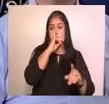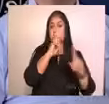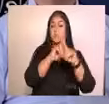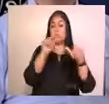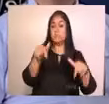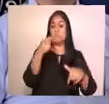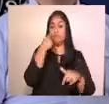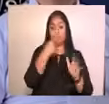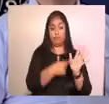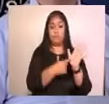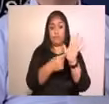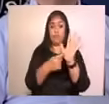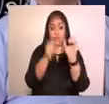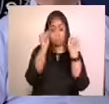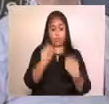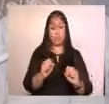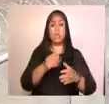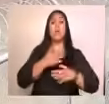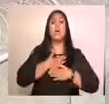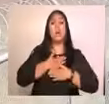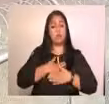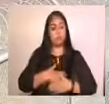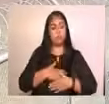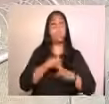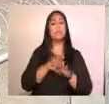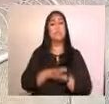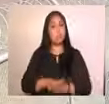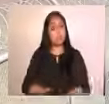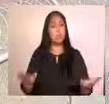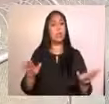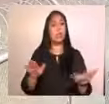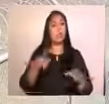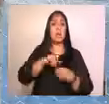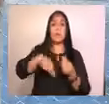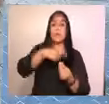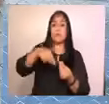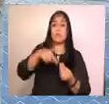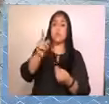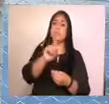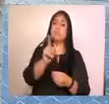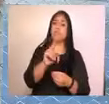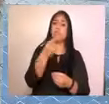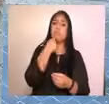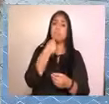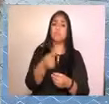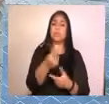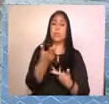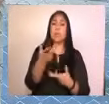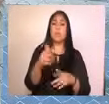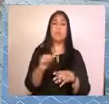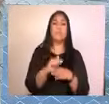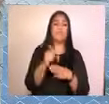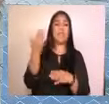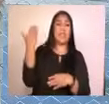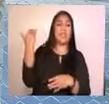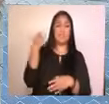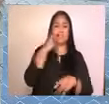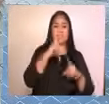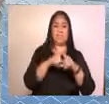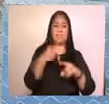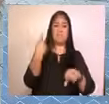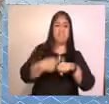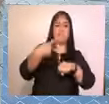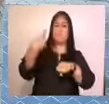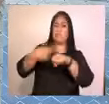que se puede asegurar la tranquilidad de las familias guatemaltecas sin recurrir a las prácticas autoritarias